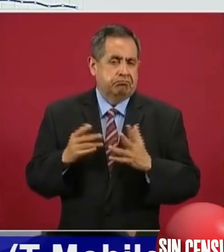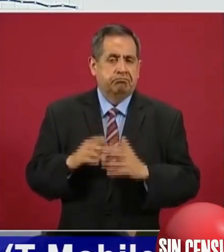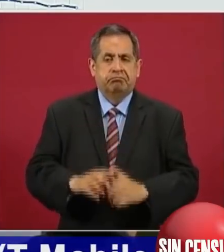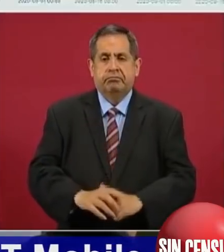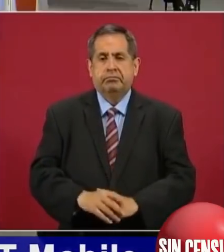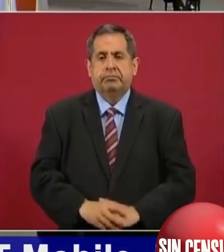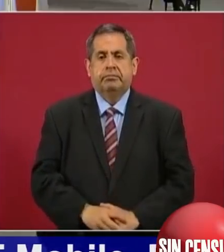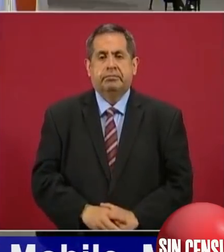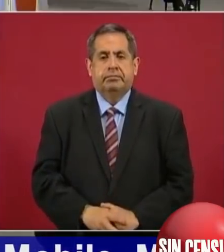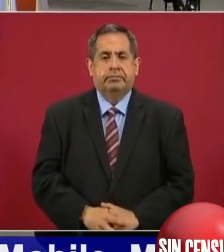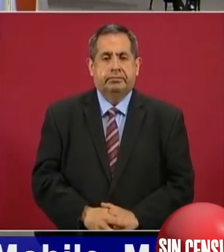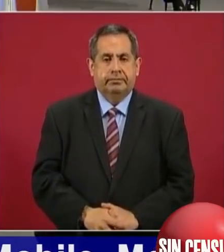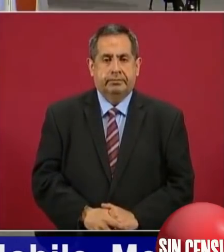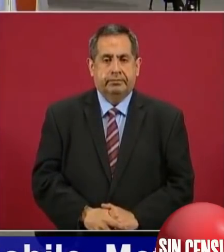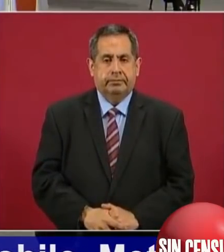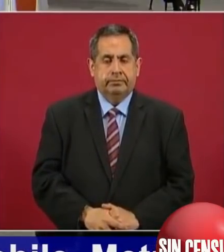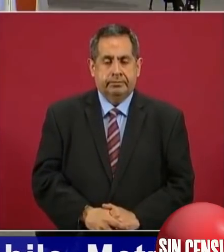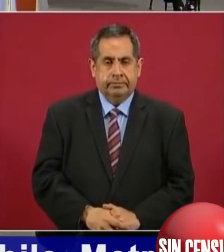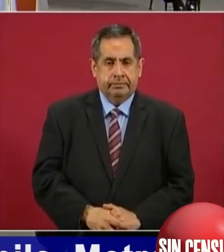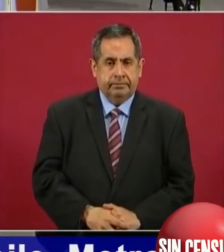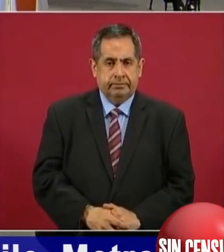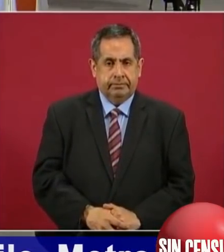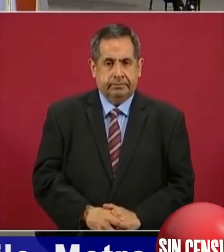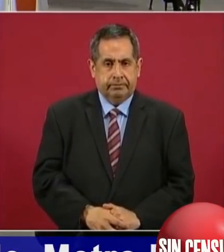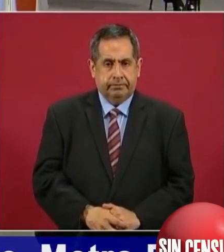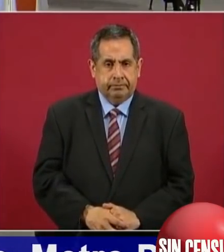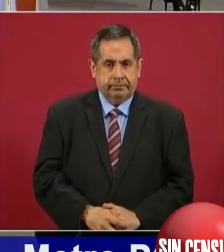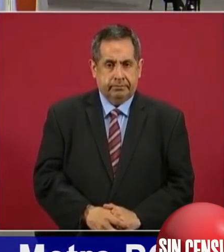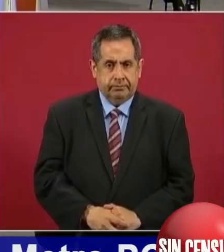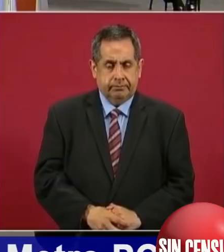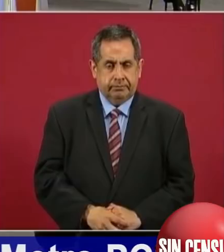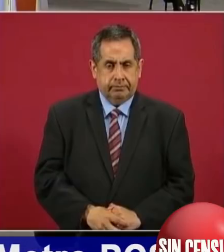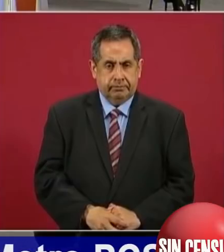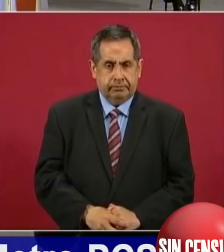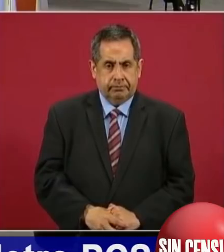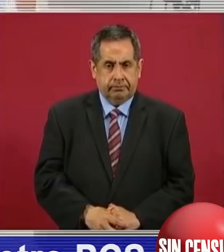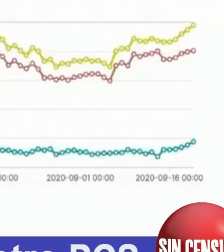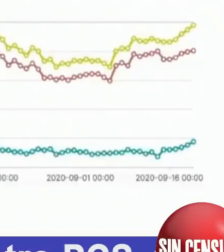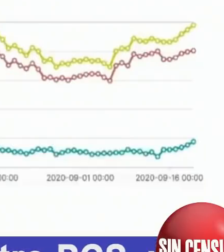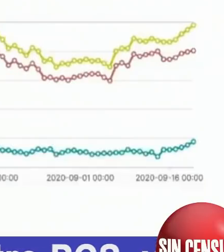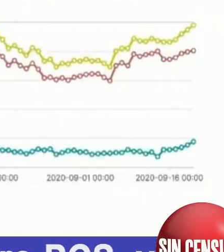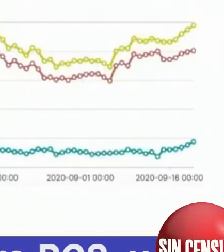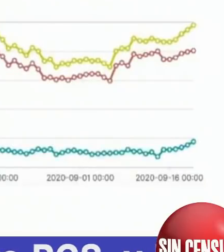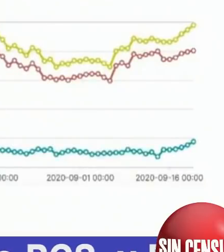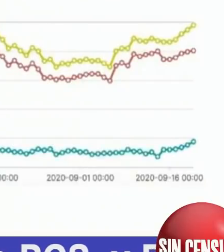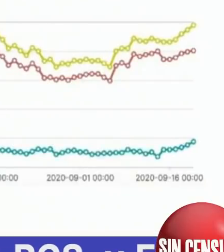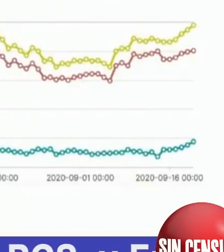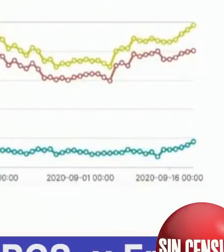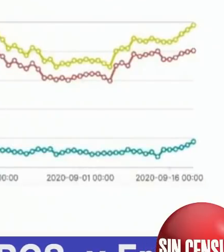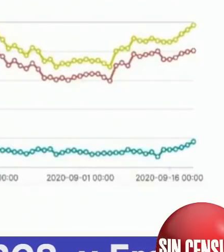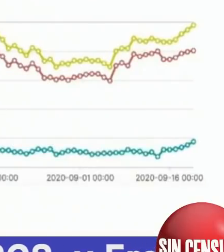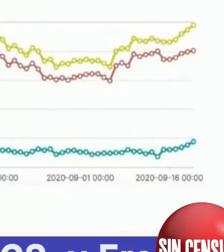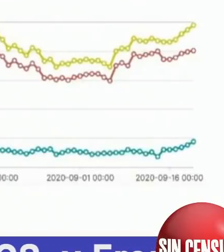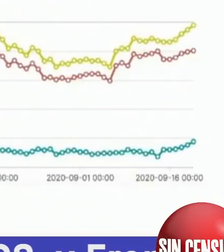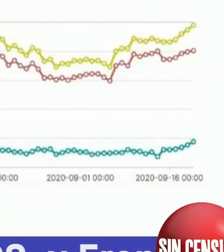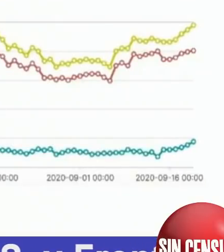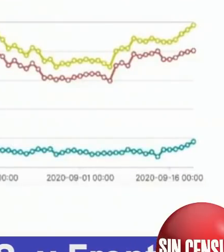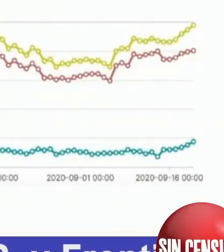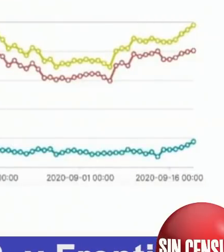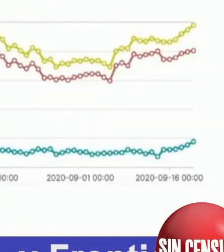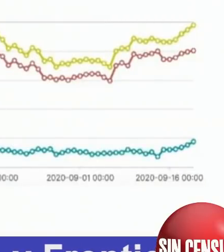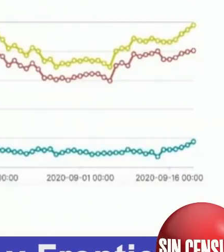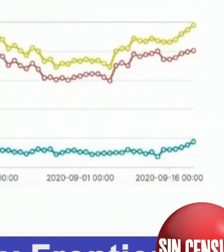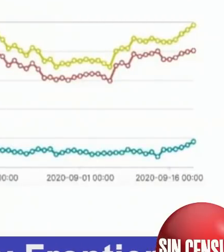Guerrero. La siguiente. La ocupación hospitalaria, por su parte, va reduciéndose desde la segunda quincena de junio, aunque en los